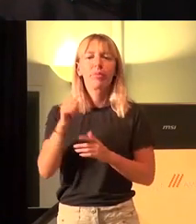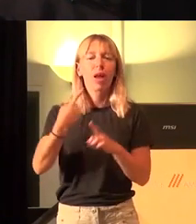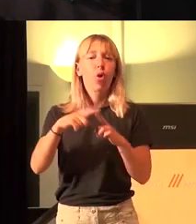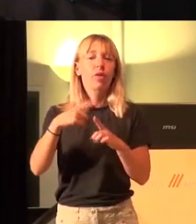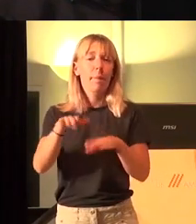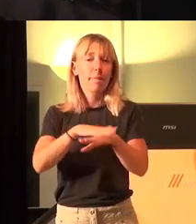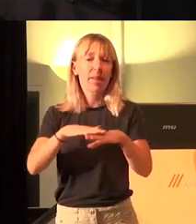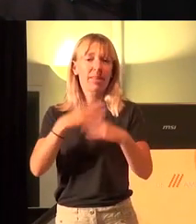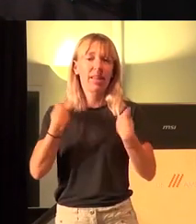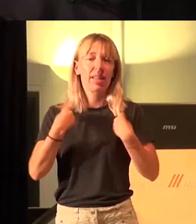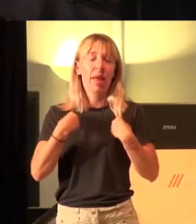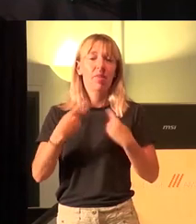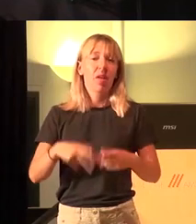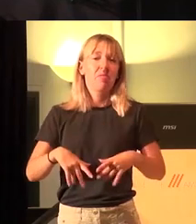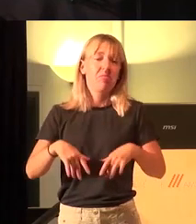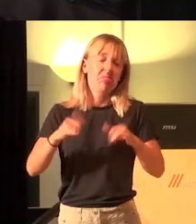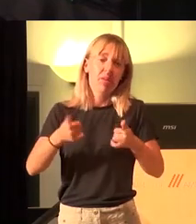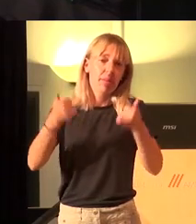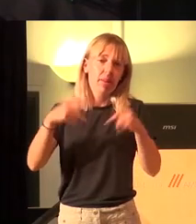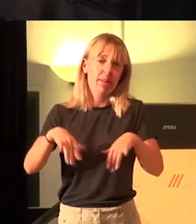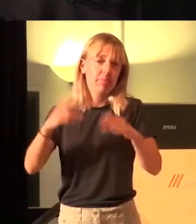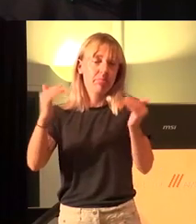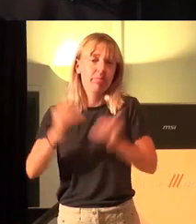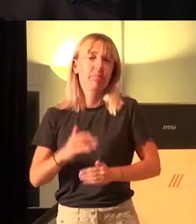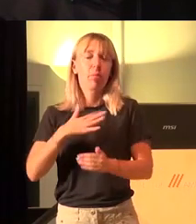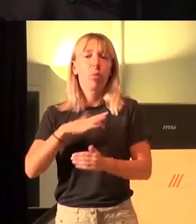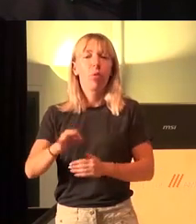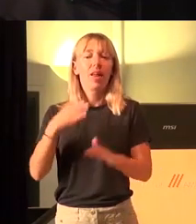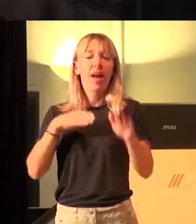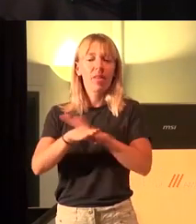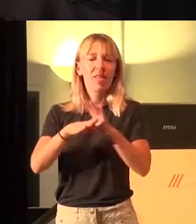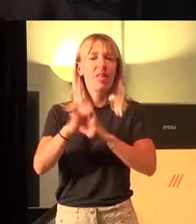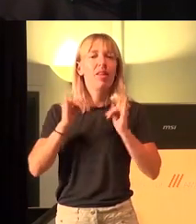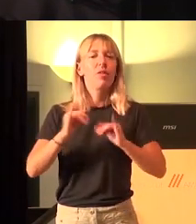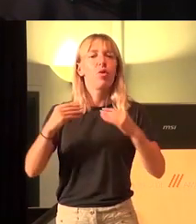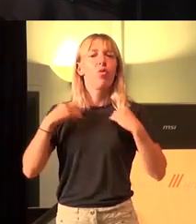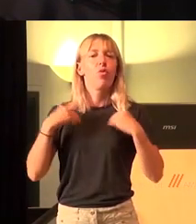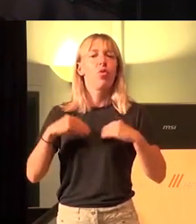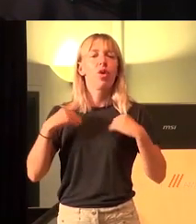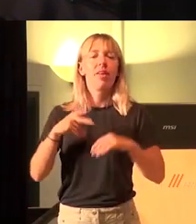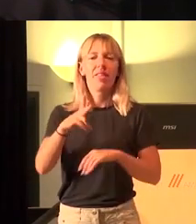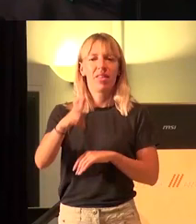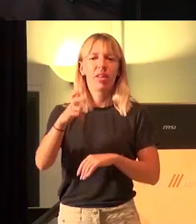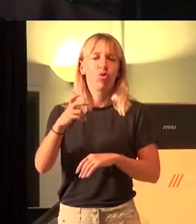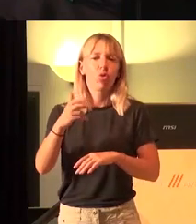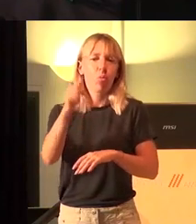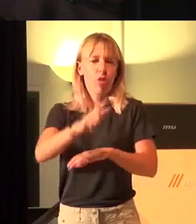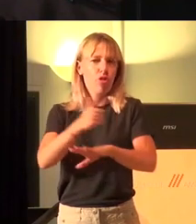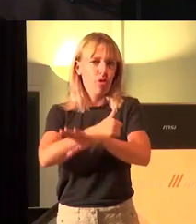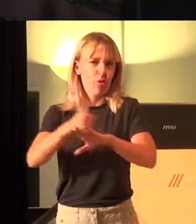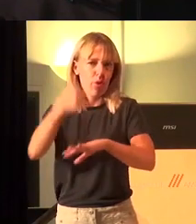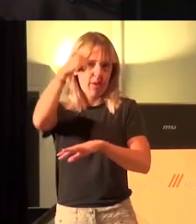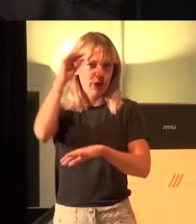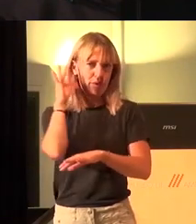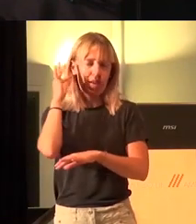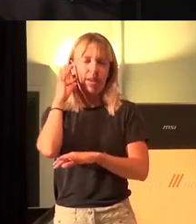vida no son ni más ni menos que poder acceder y disfrutar de sus derechos como ciudadanía, ¿no?, como ciudadanos y